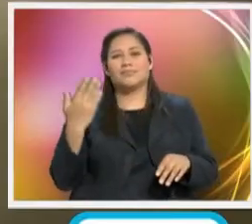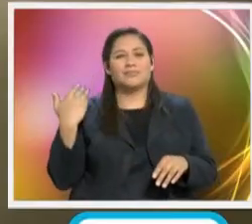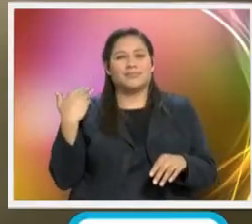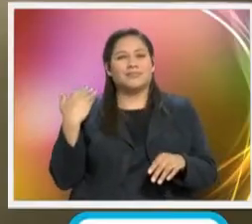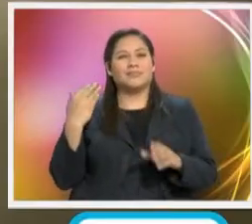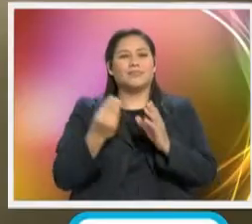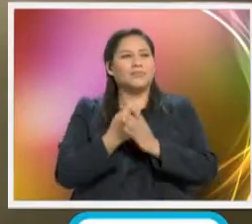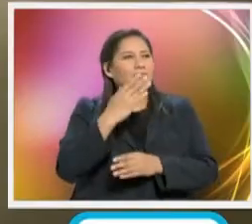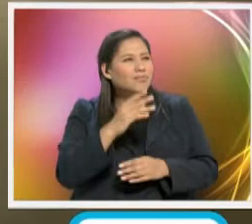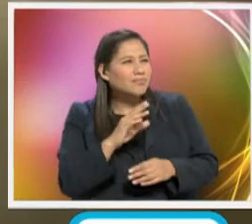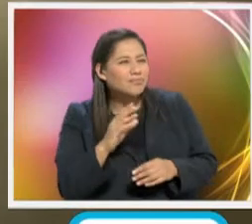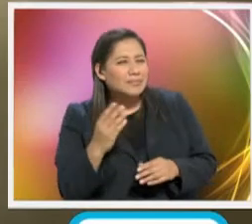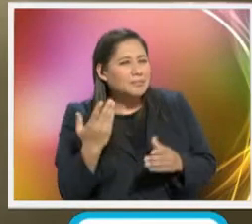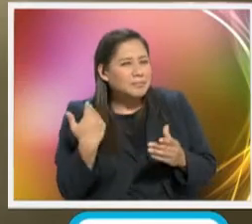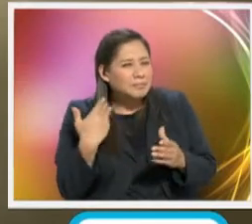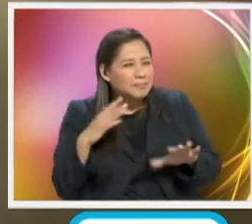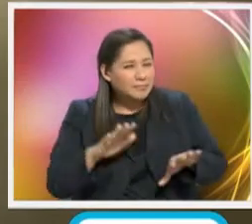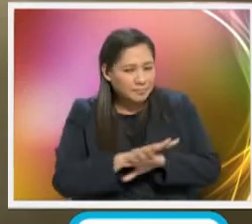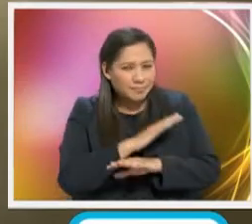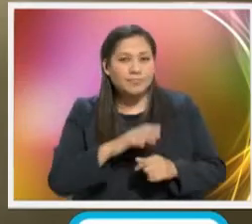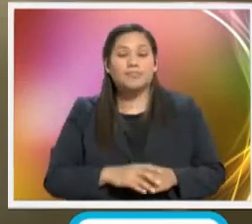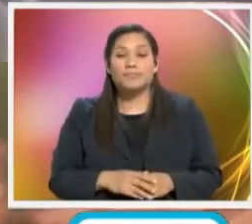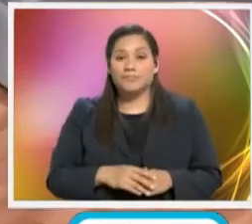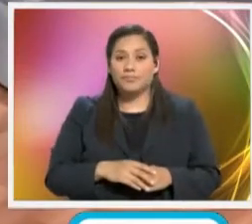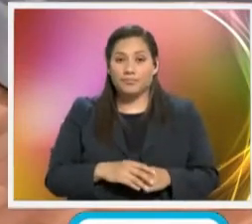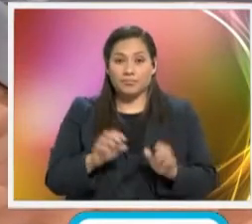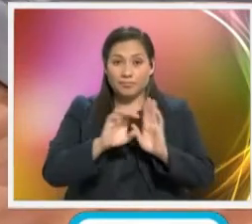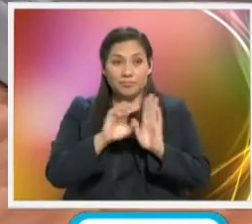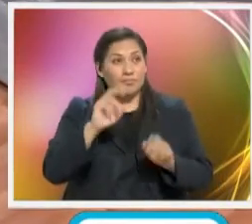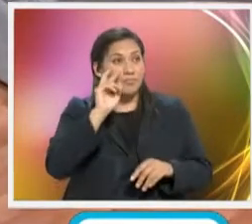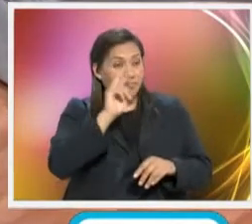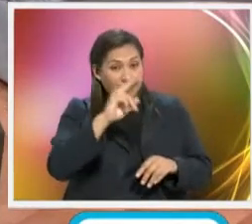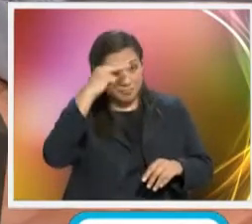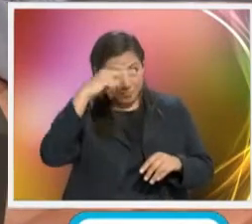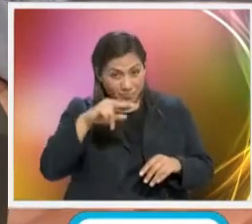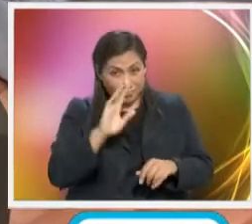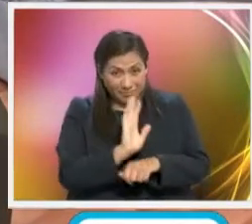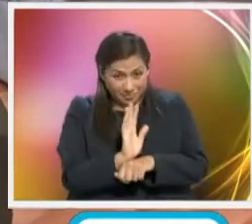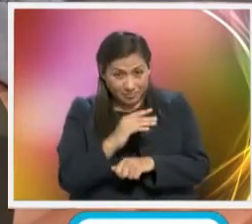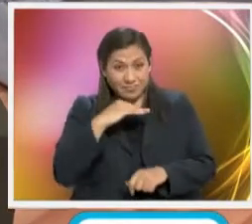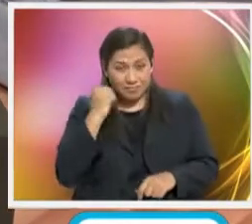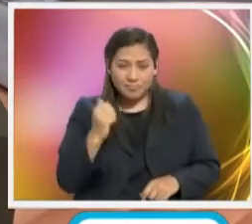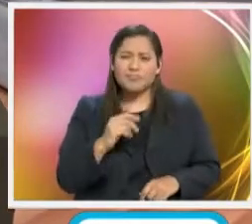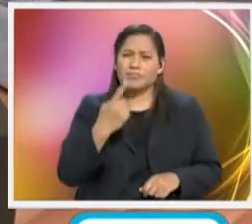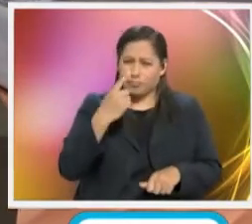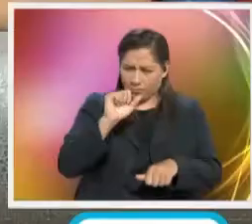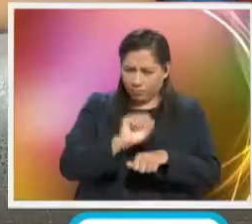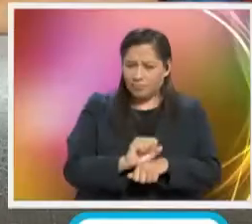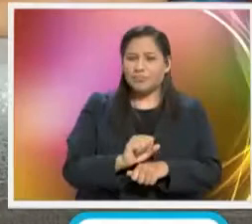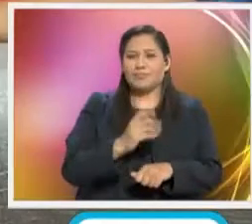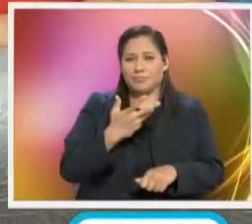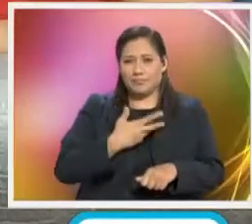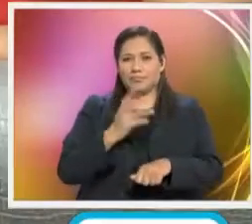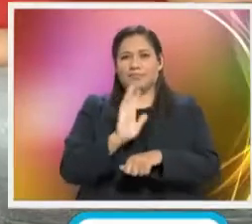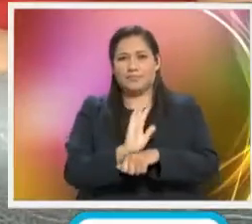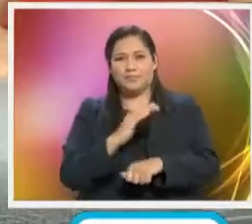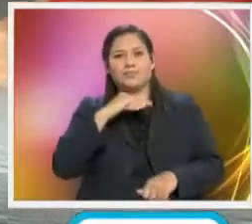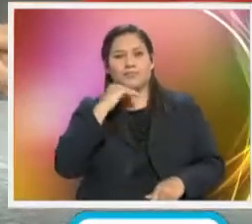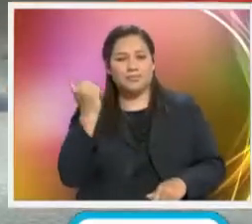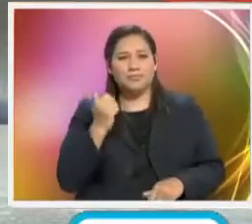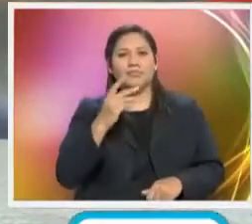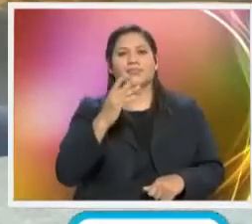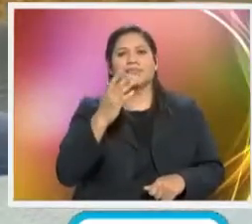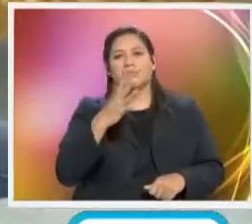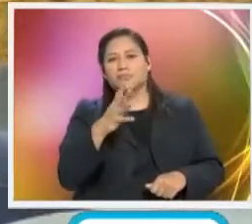hacia nuestro lado. ¿Y si es común ver aquí en México cine alemán? Bueno, hay una semana de cine alemán que pasa